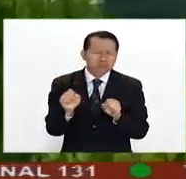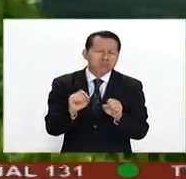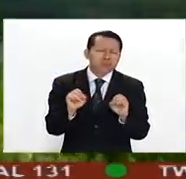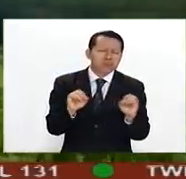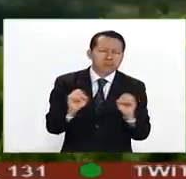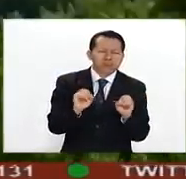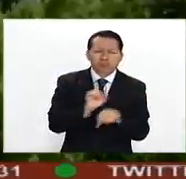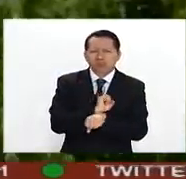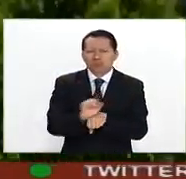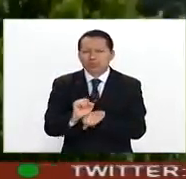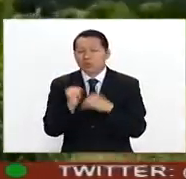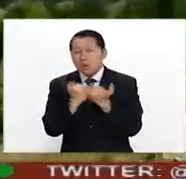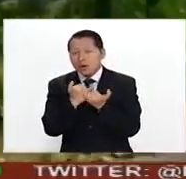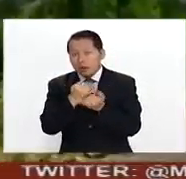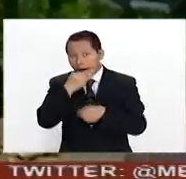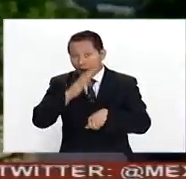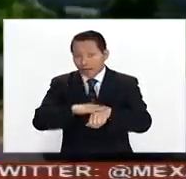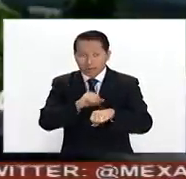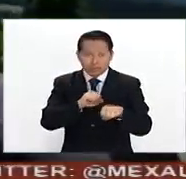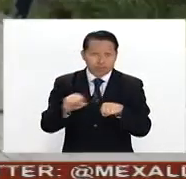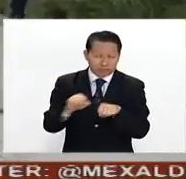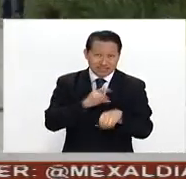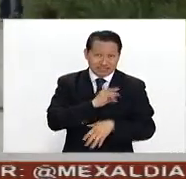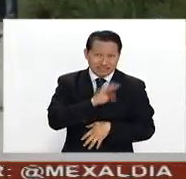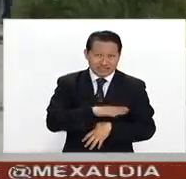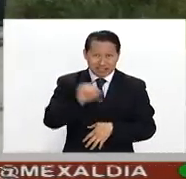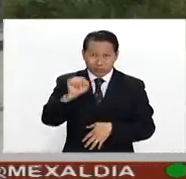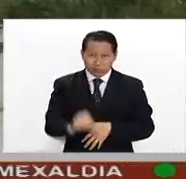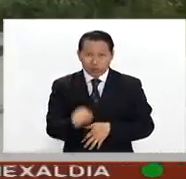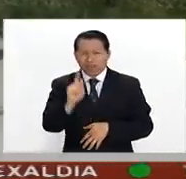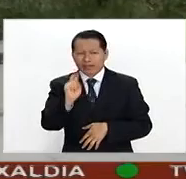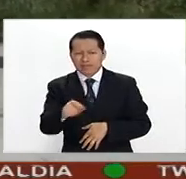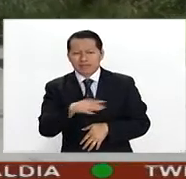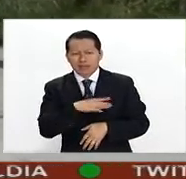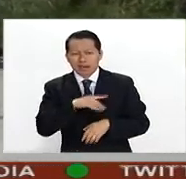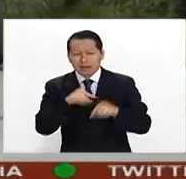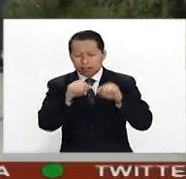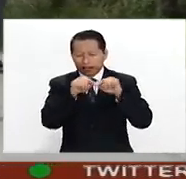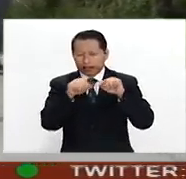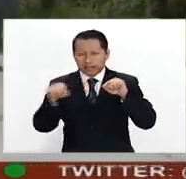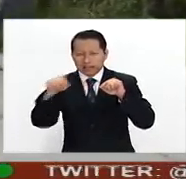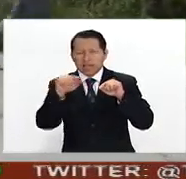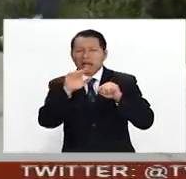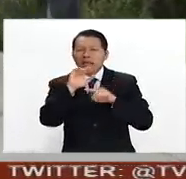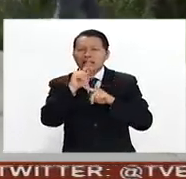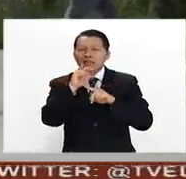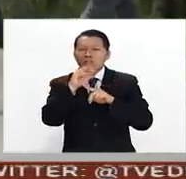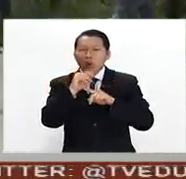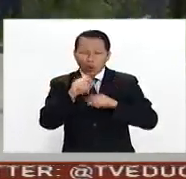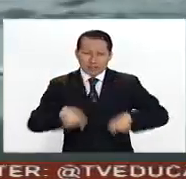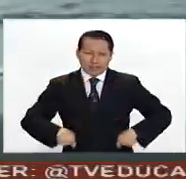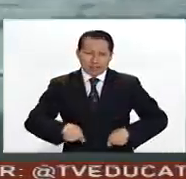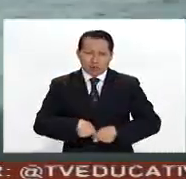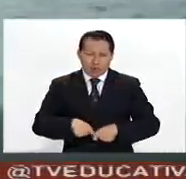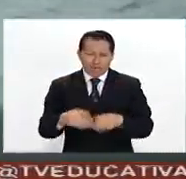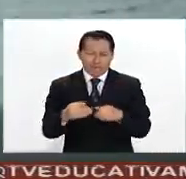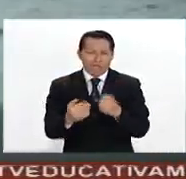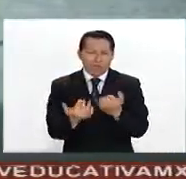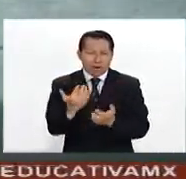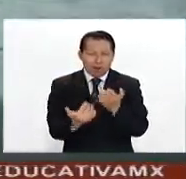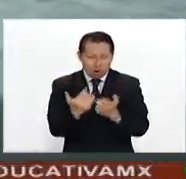sismo recordó a los habitantes del sur de Chile que están en el llamado Cinturón de Fuego del Pacífico, que